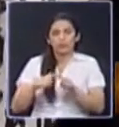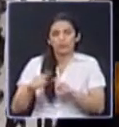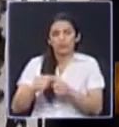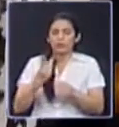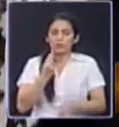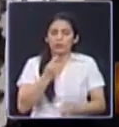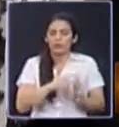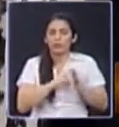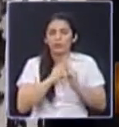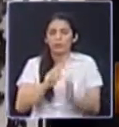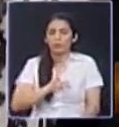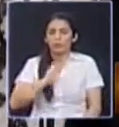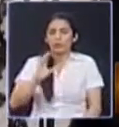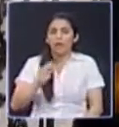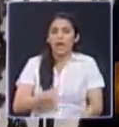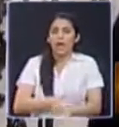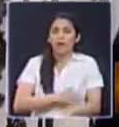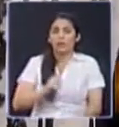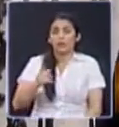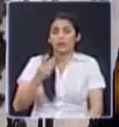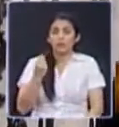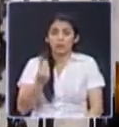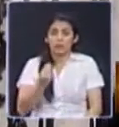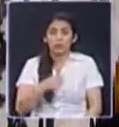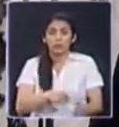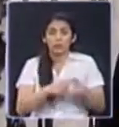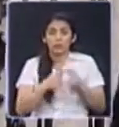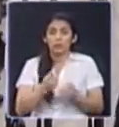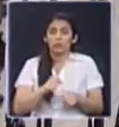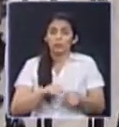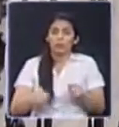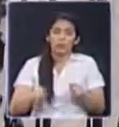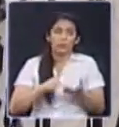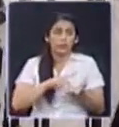de los créditos que tienen vencidos con la banca privada. Sandra Vélez, Telerama Noticias.